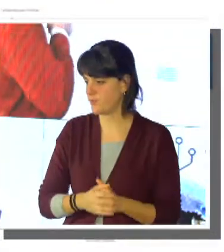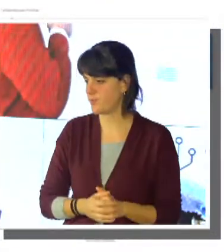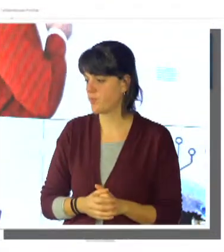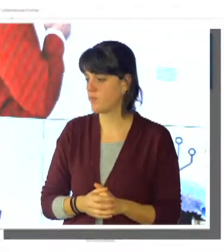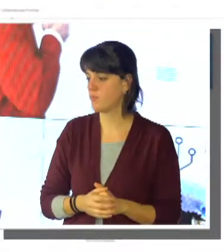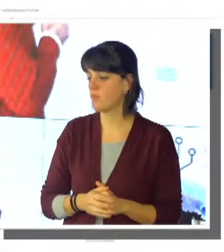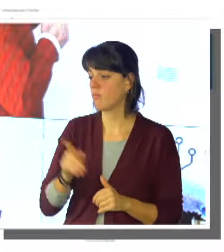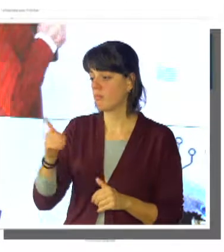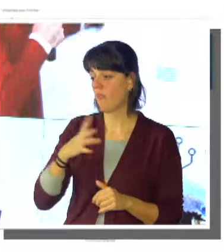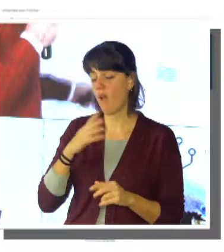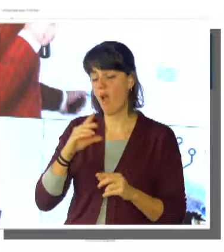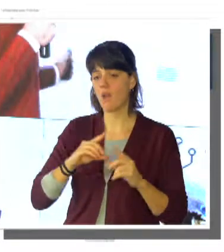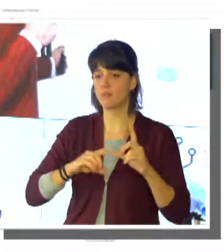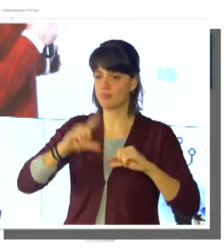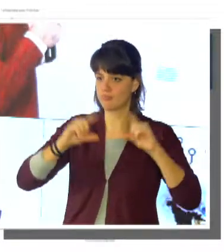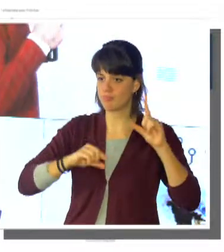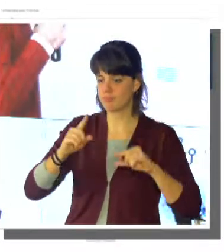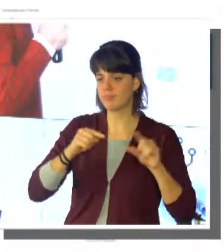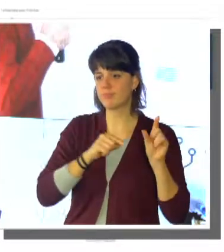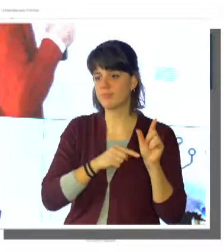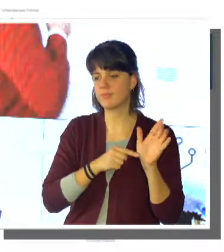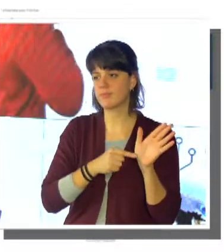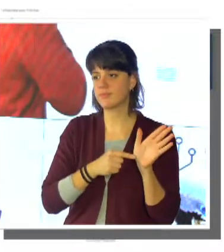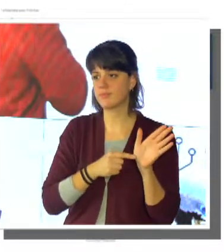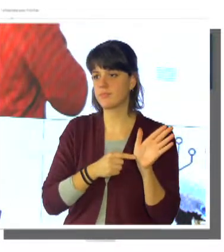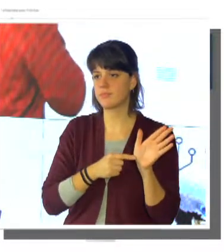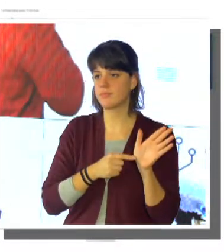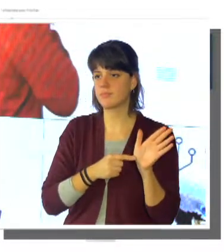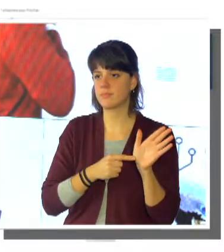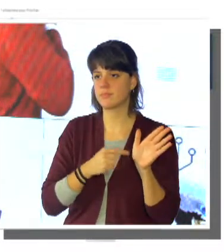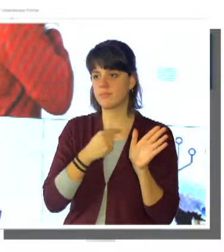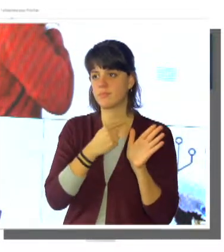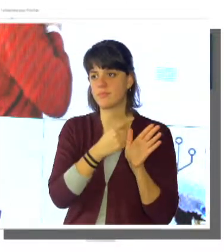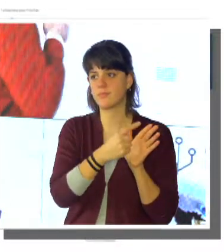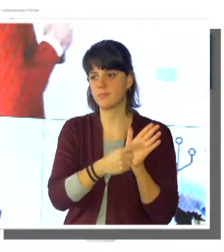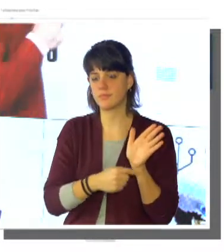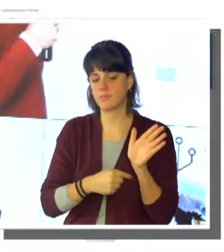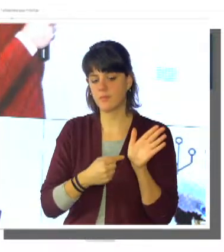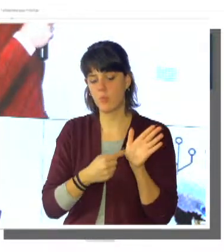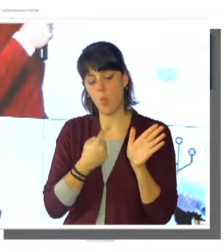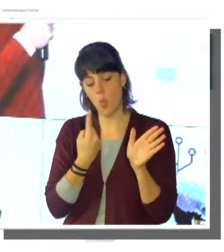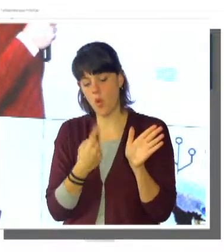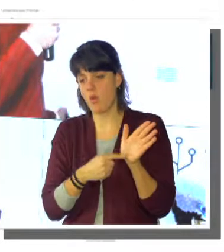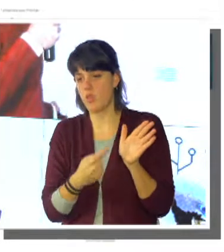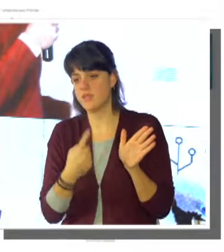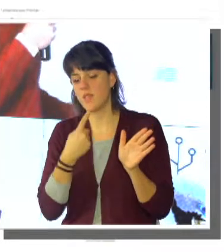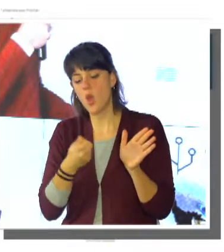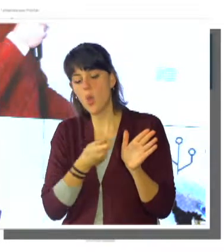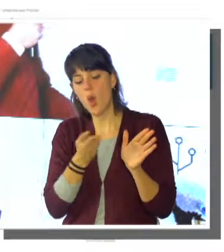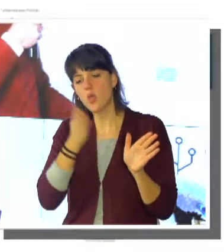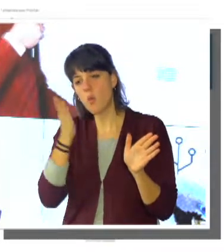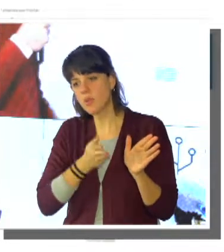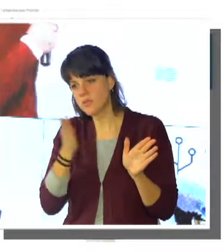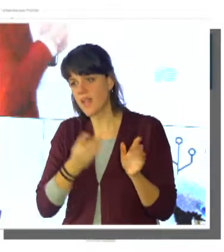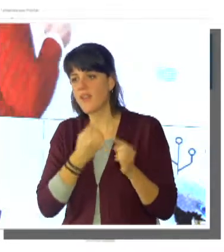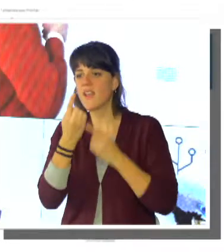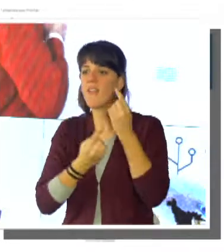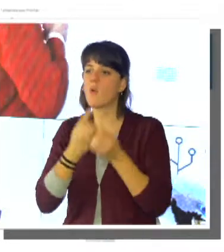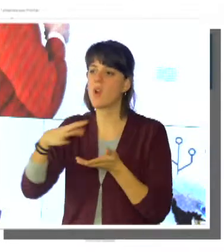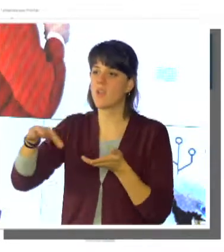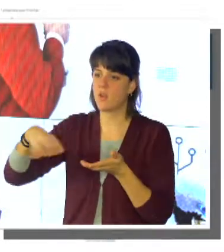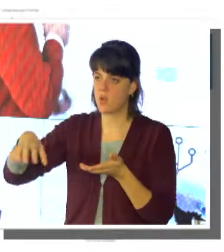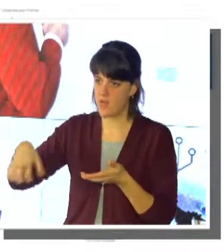C, tenemos que la línea A se llevó 5 personas a las 10:05, la línea B 7 personas 10:15 y